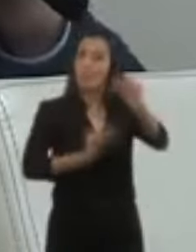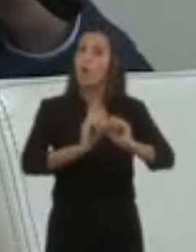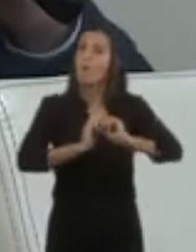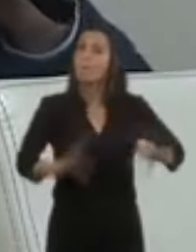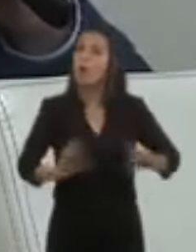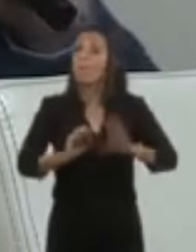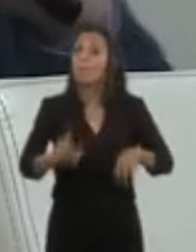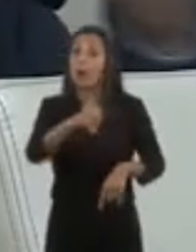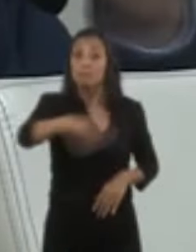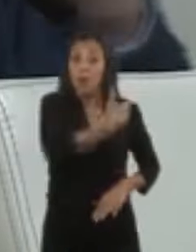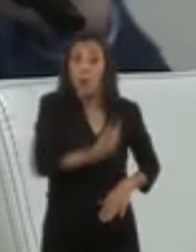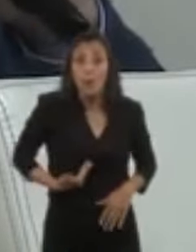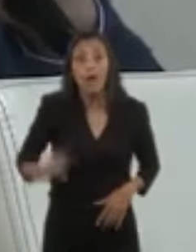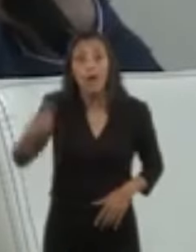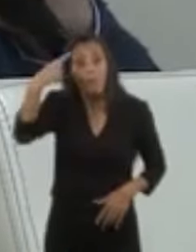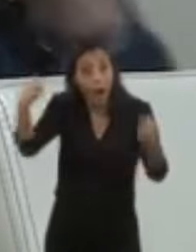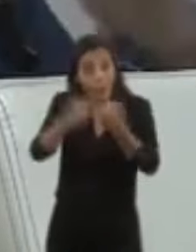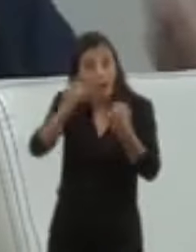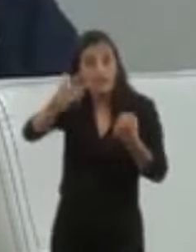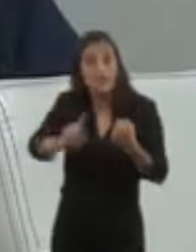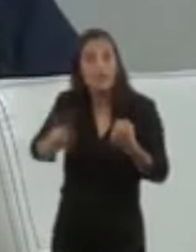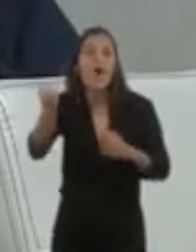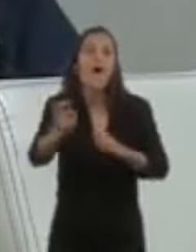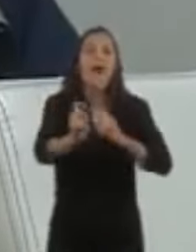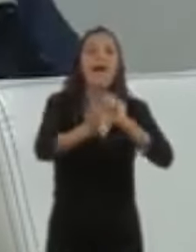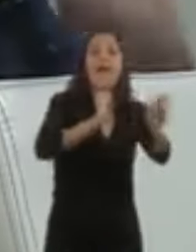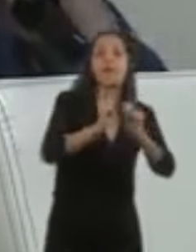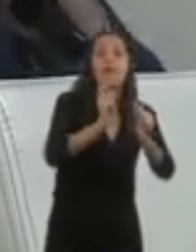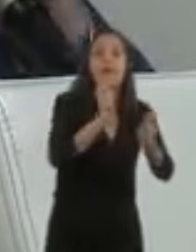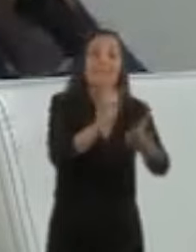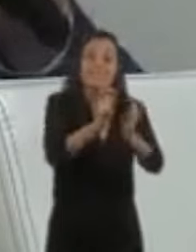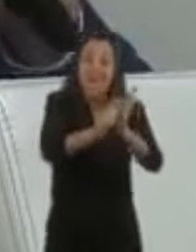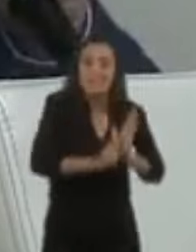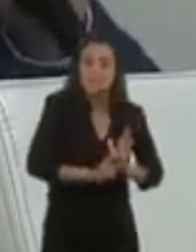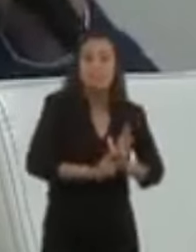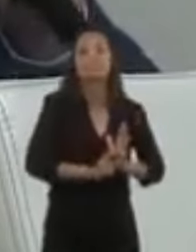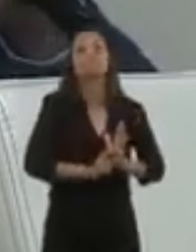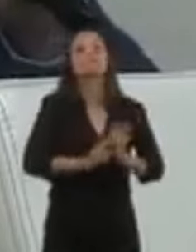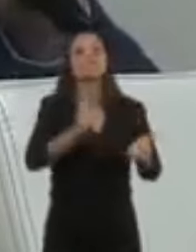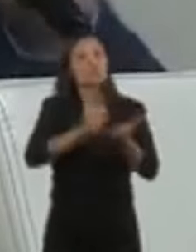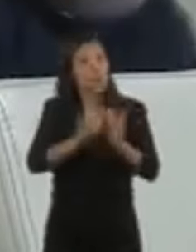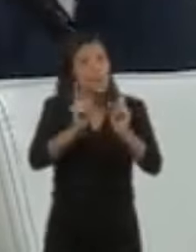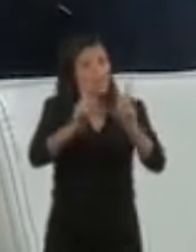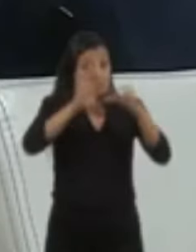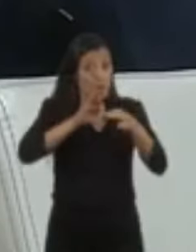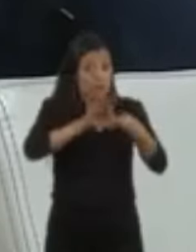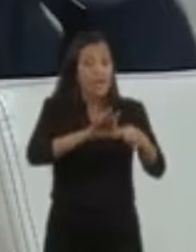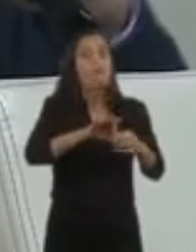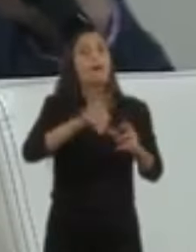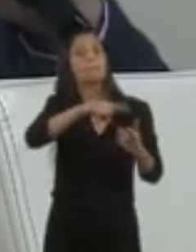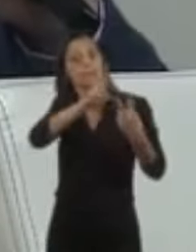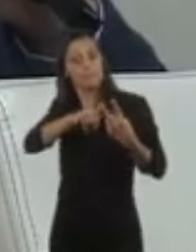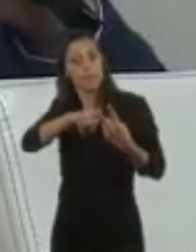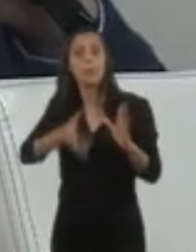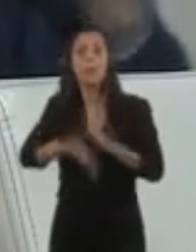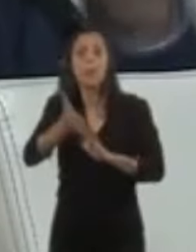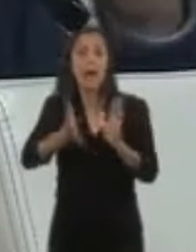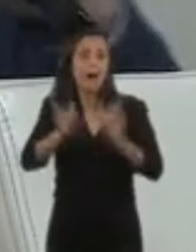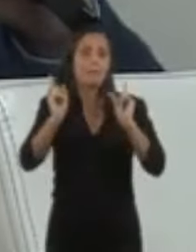eh que lo que dicen algunas encuestas y eh relacionado con eso eh se viene otro veto que